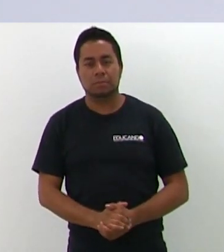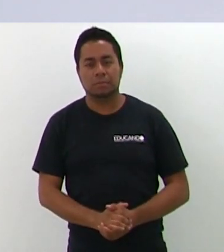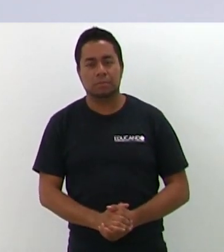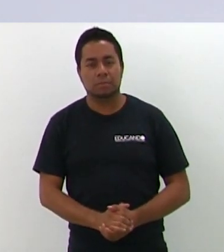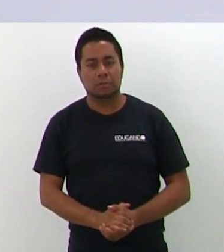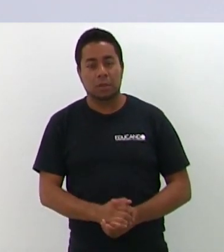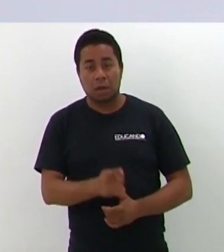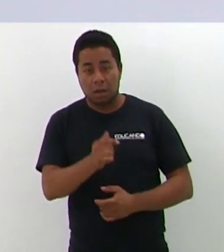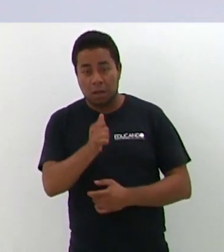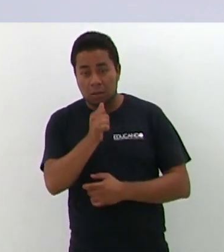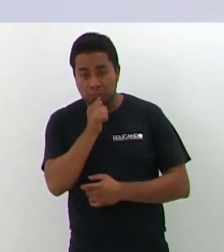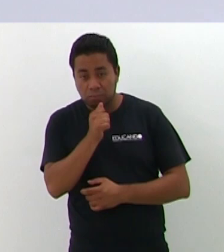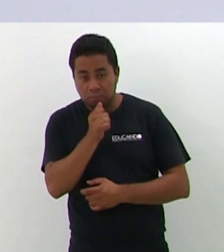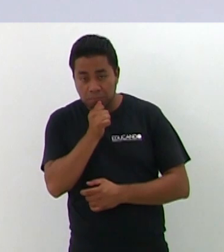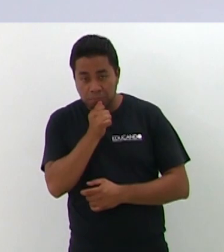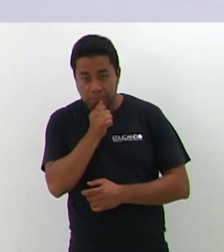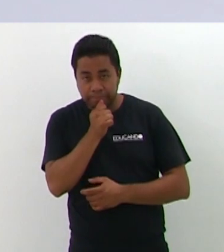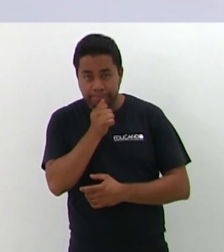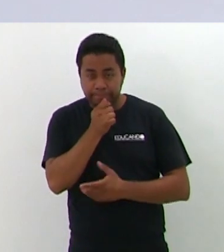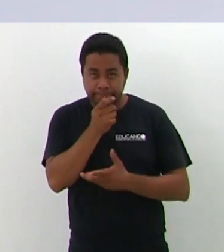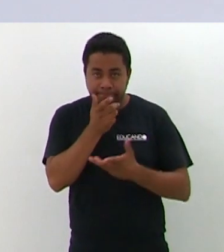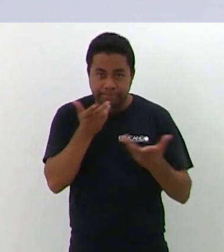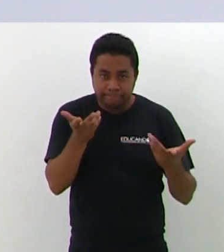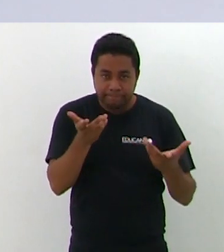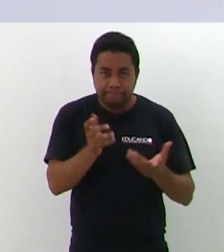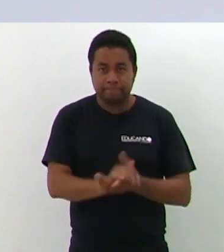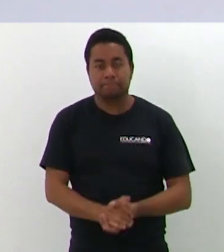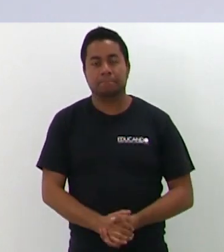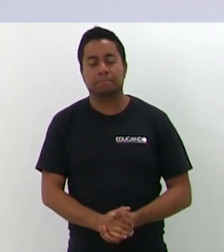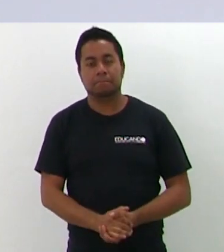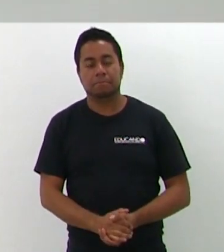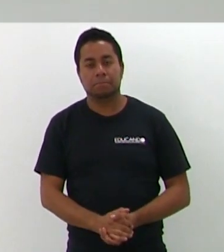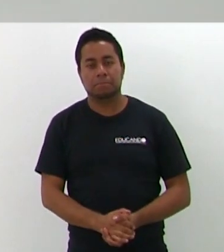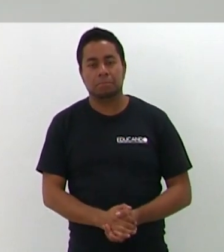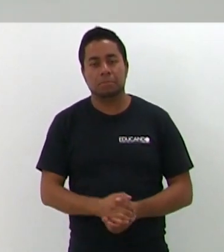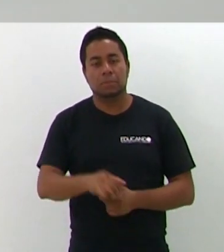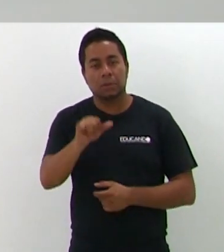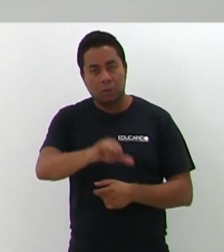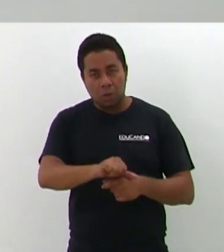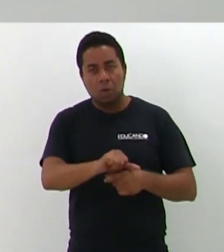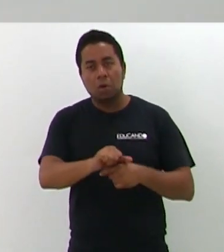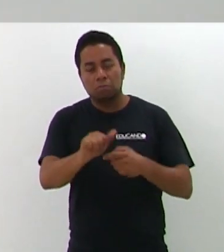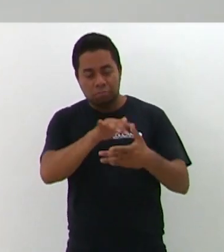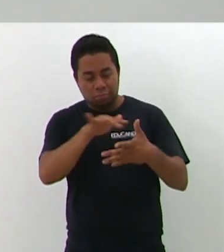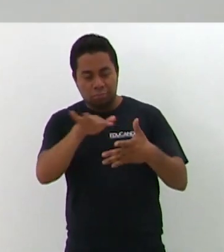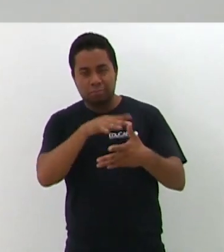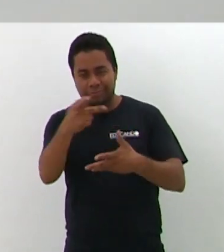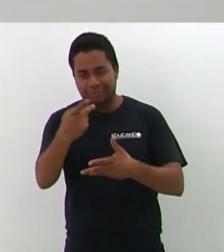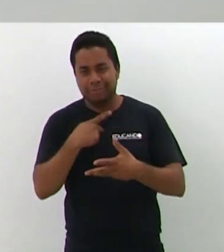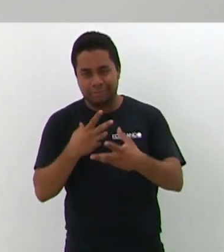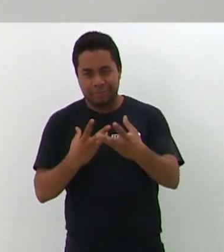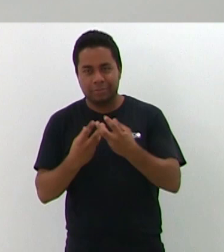Y si no, pues hoy podrás leerlo conmigo y